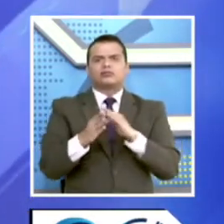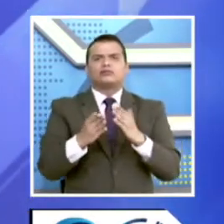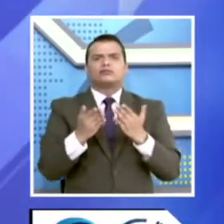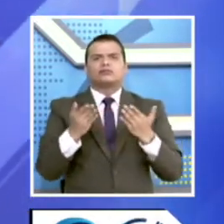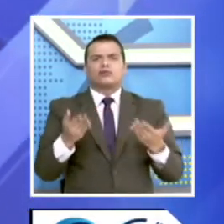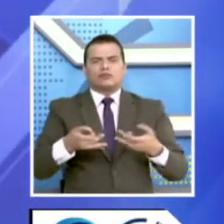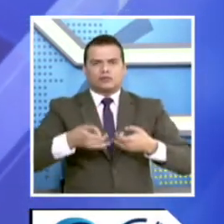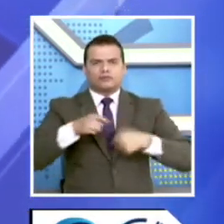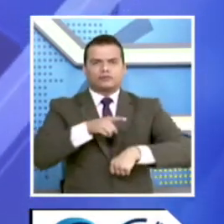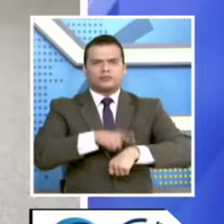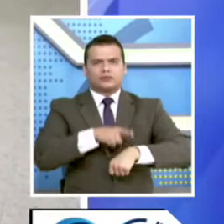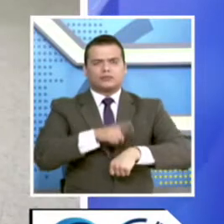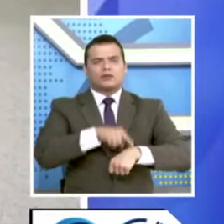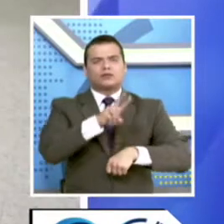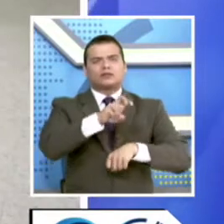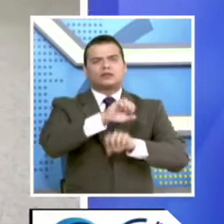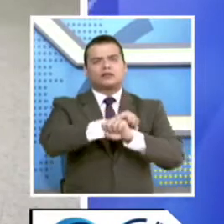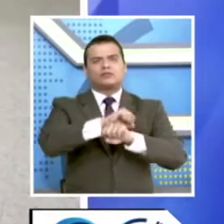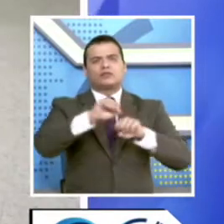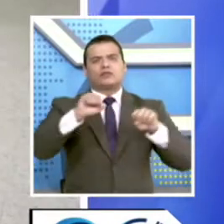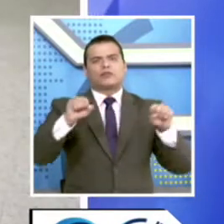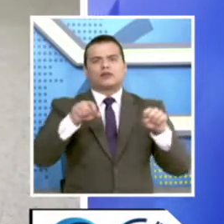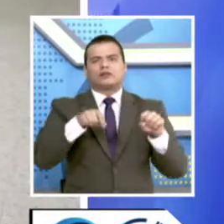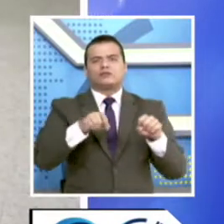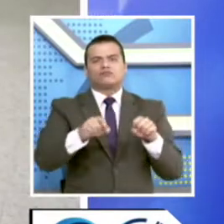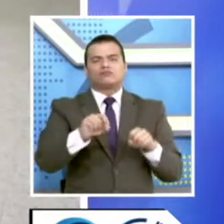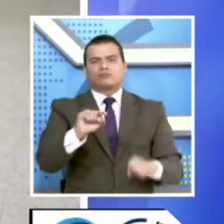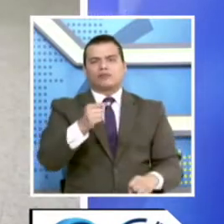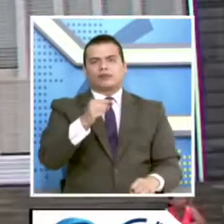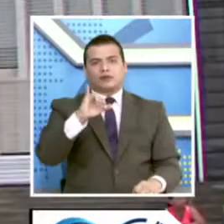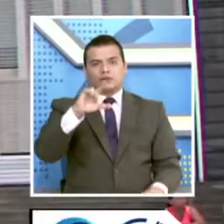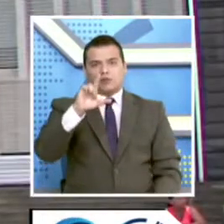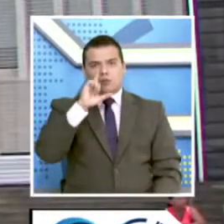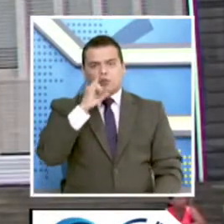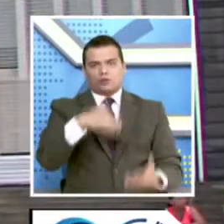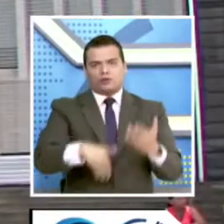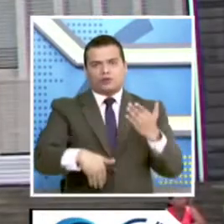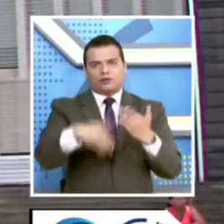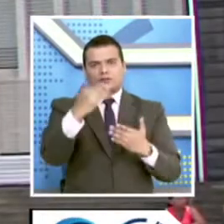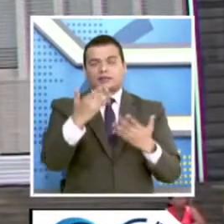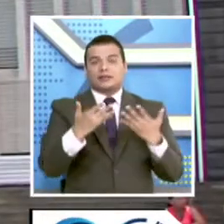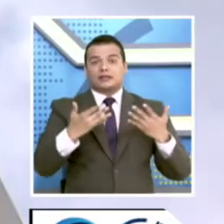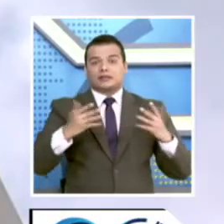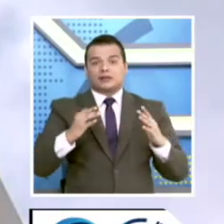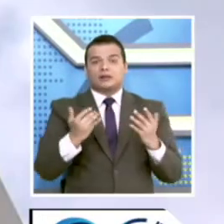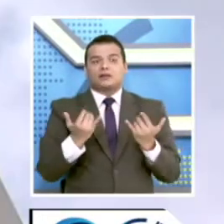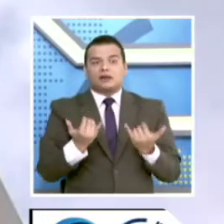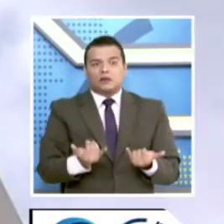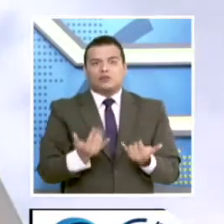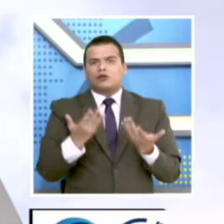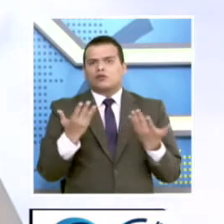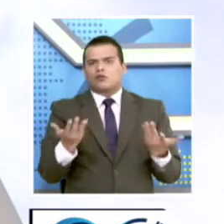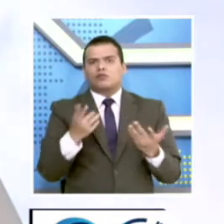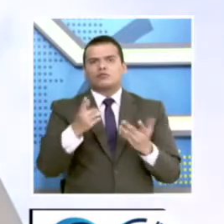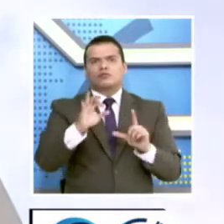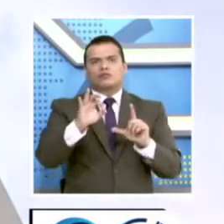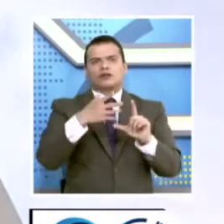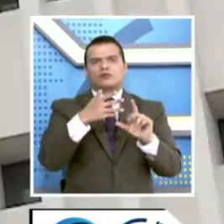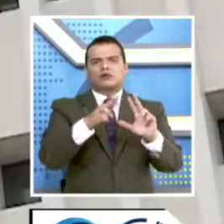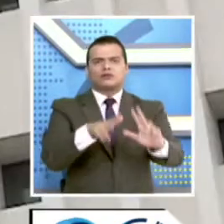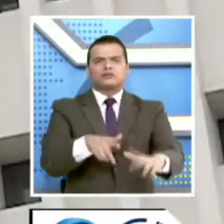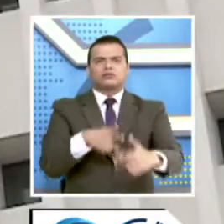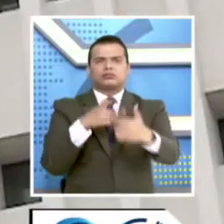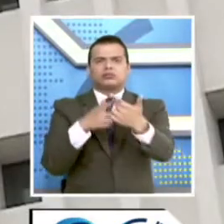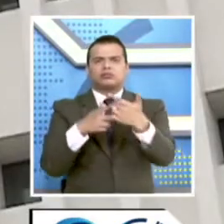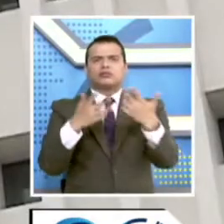a partir de las 7 de la mañana del próximo 1 de julio. Mientras tanto, se siguen usando los medios virtuales para audiencias y otro